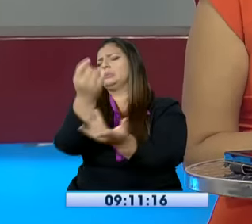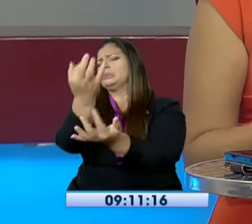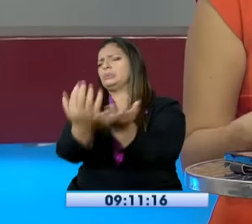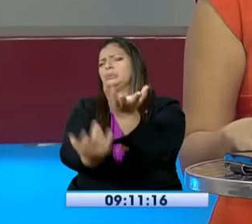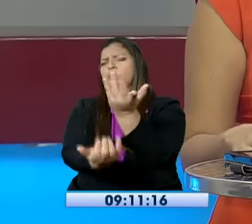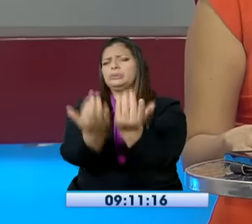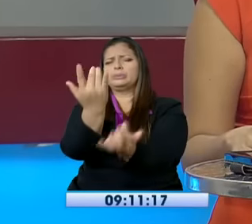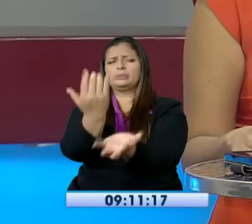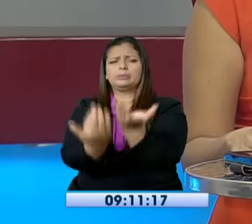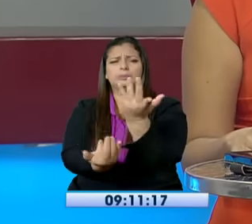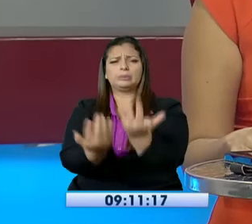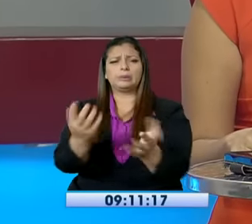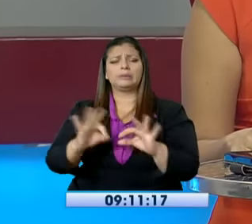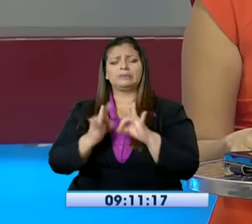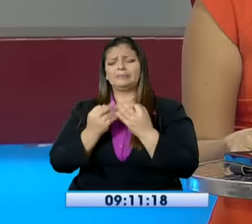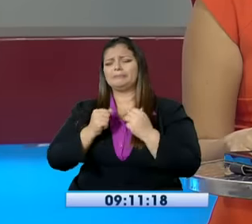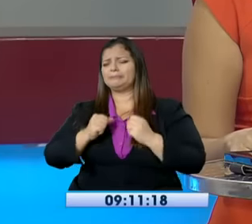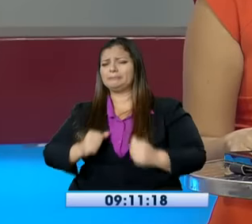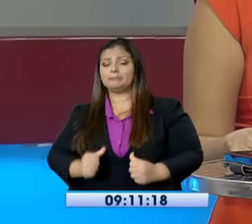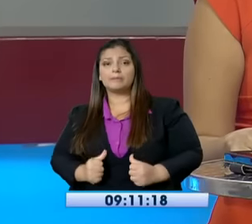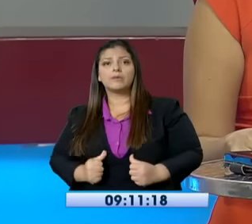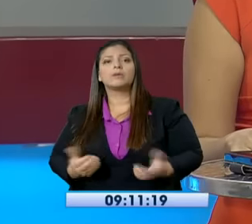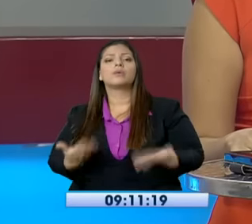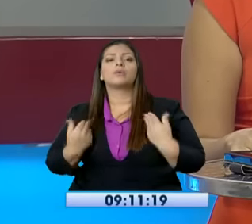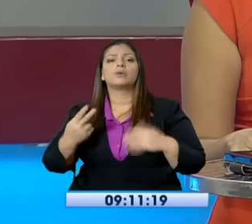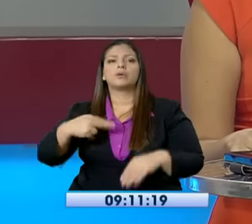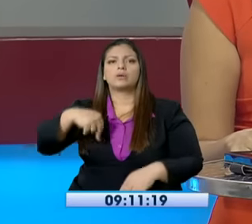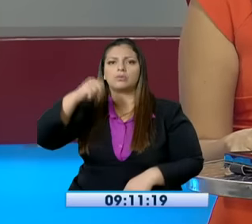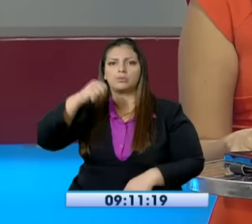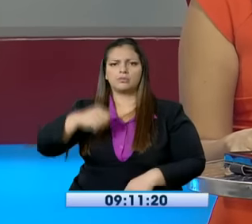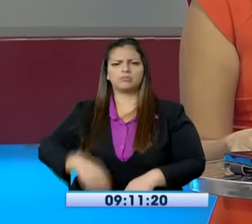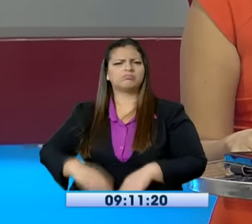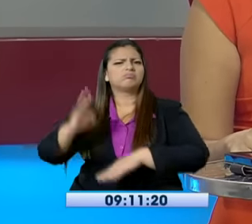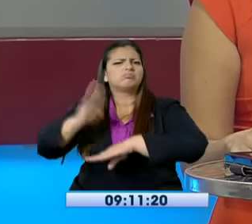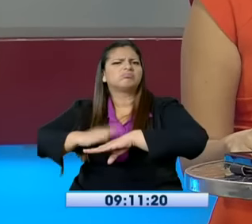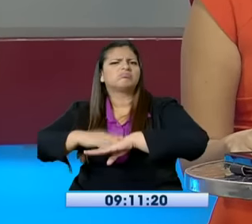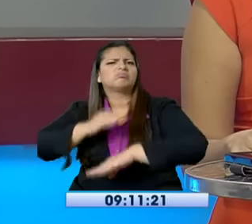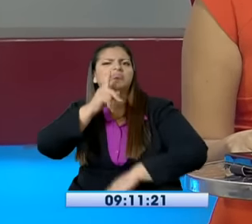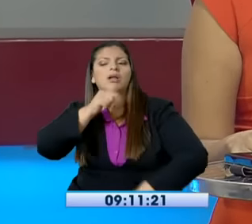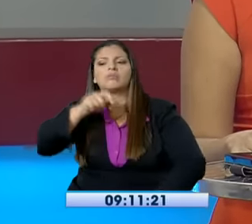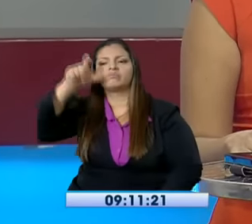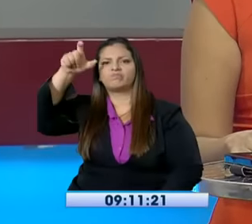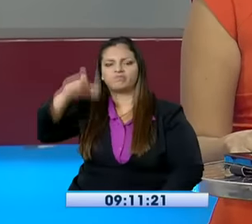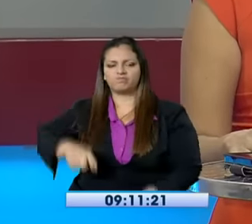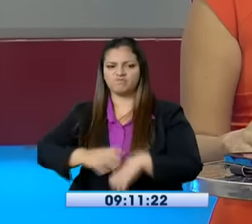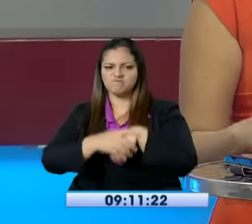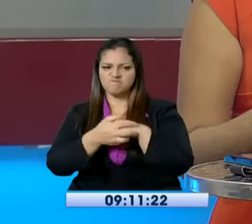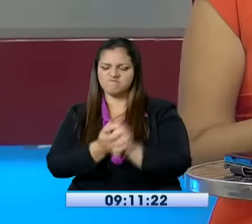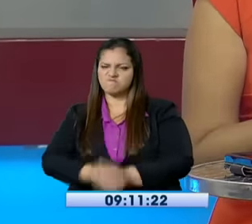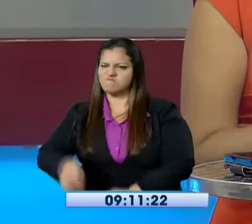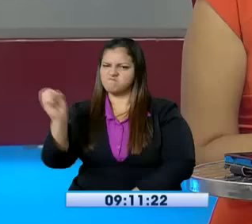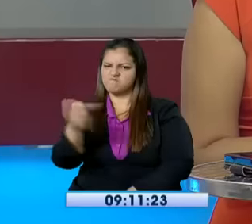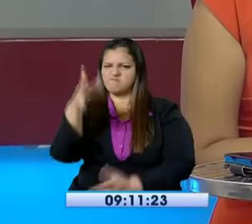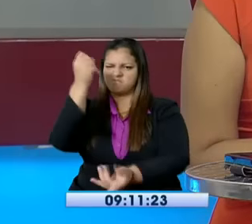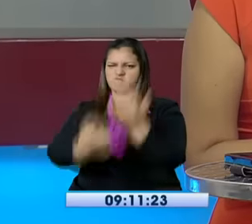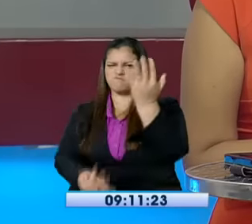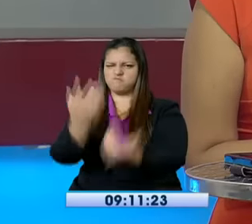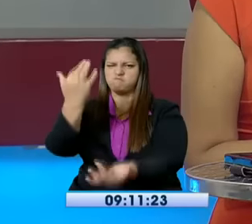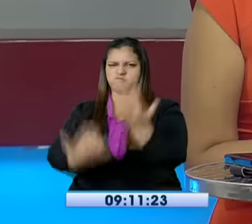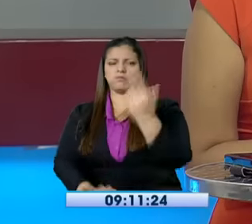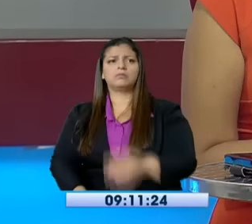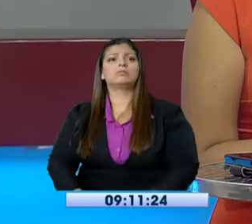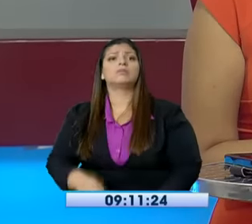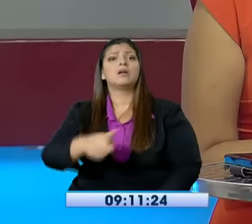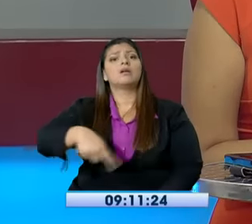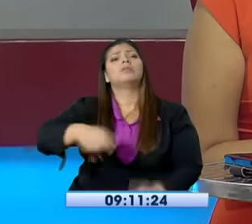el siniestro habría sido provocado por uno de los habitantes del sector. Además, solicita ayuda, aunque autoridades ya enviaron artículos